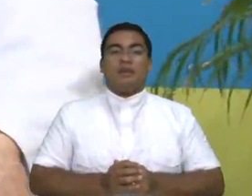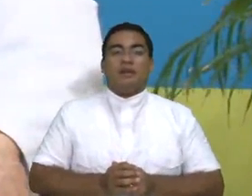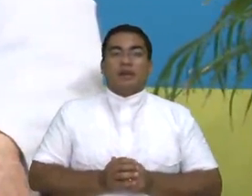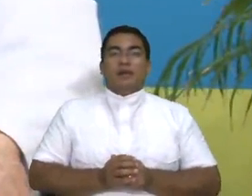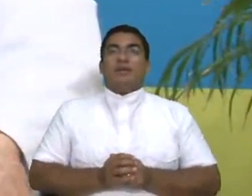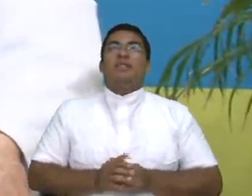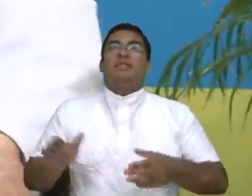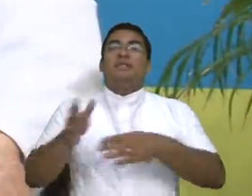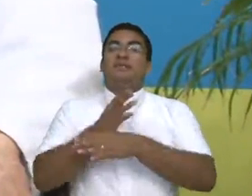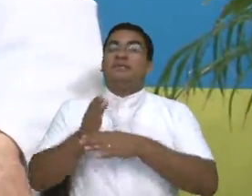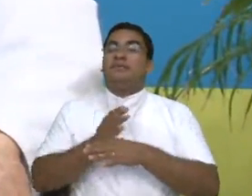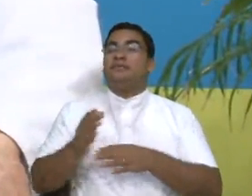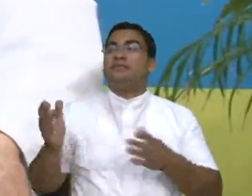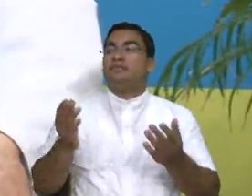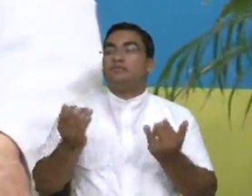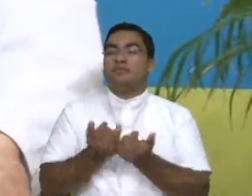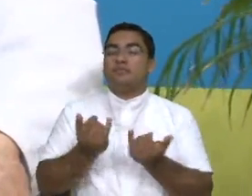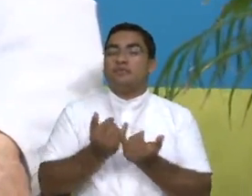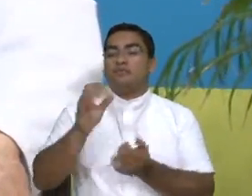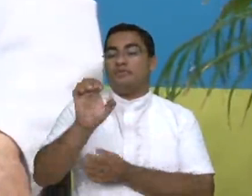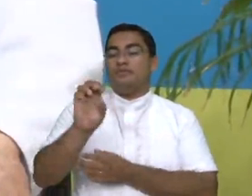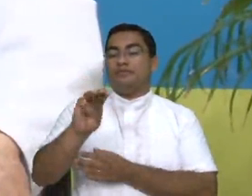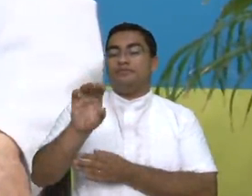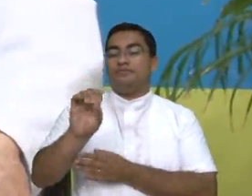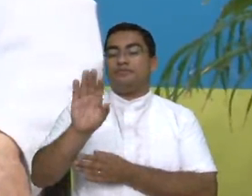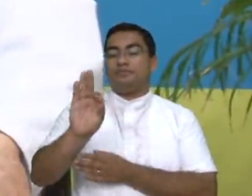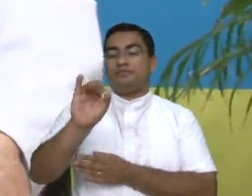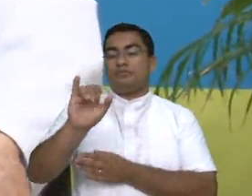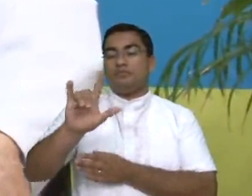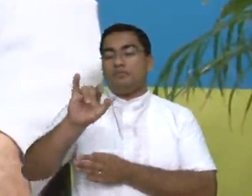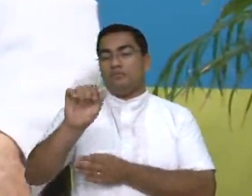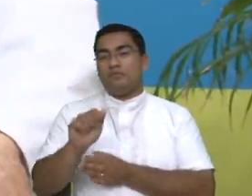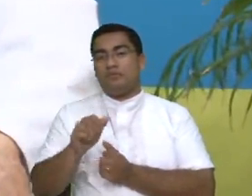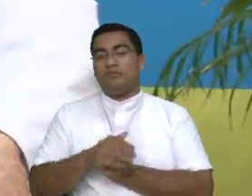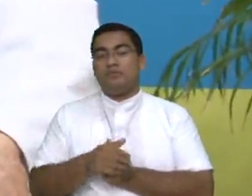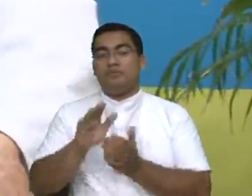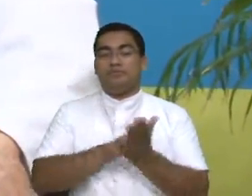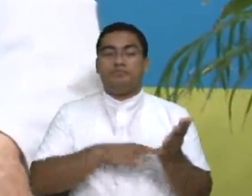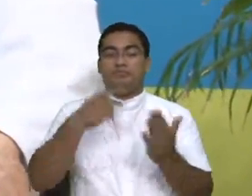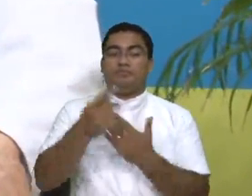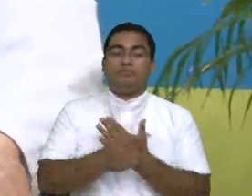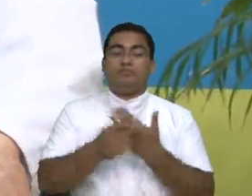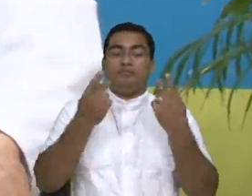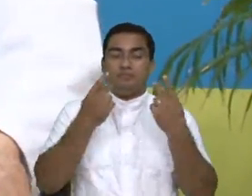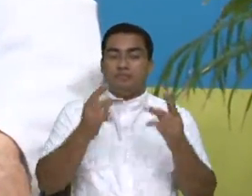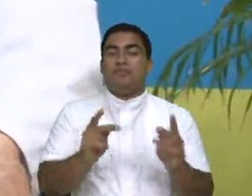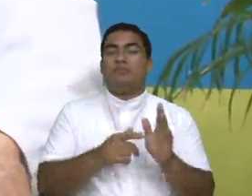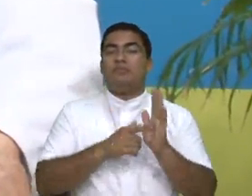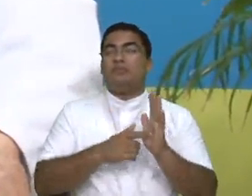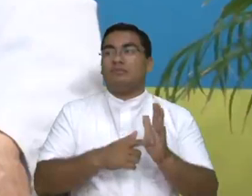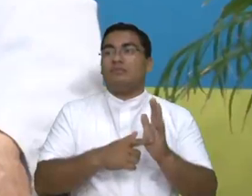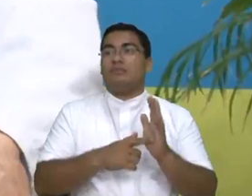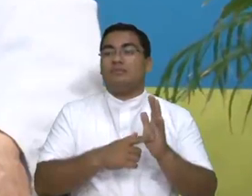Tenemos otras coagulopatías también, además de la hemofilia. La hemofilia es la que más vemos en el programa, pero tenemos otras coagulopatías. Como